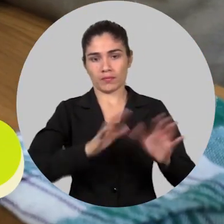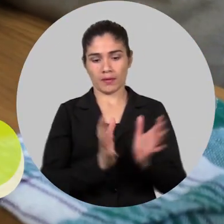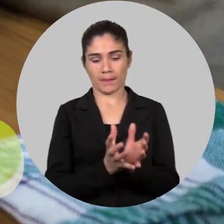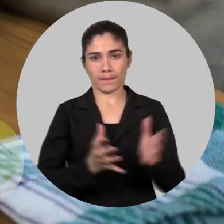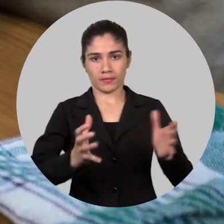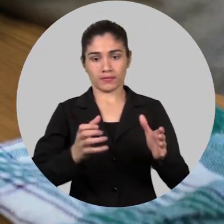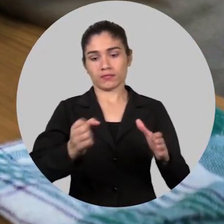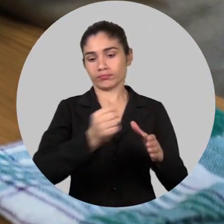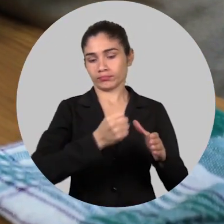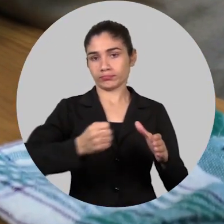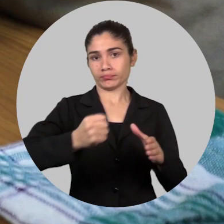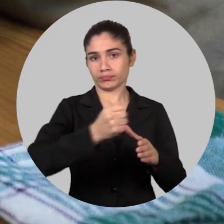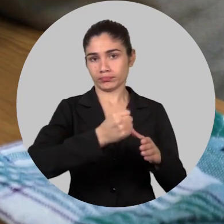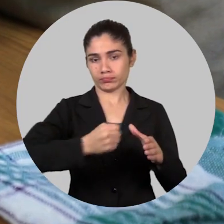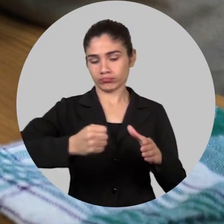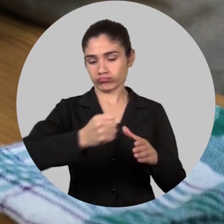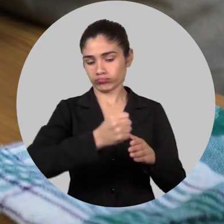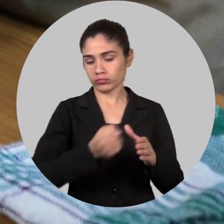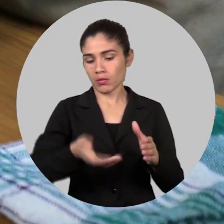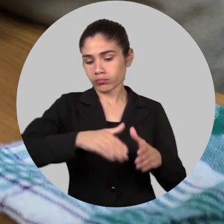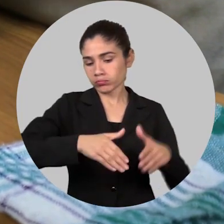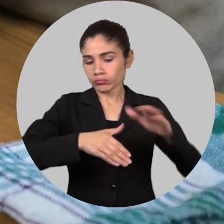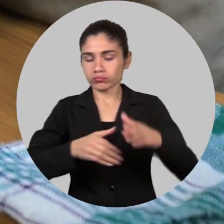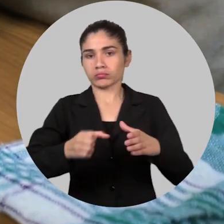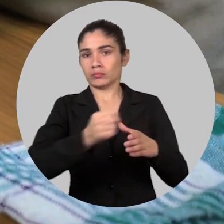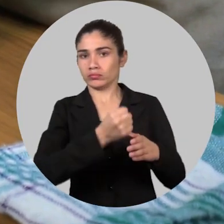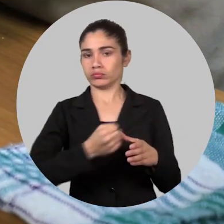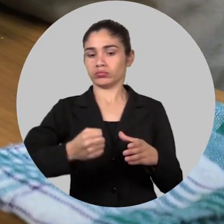Esto vamos a incorporar bien.